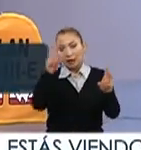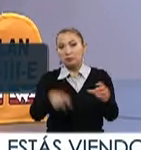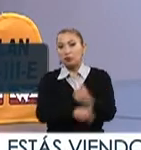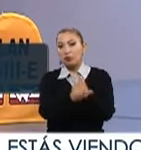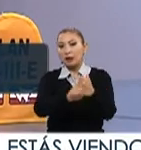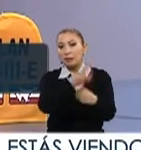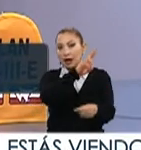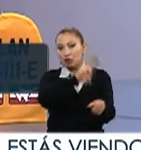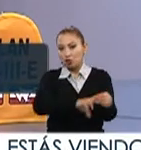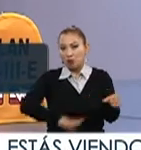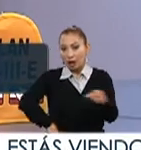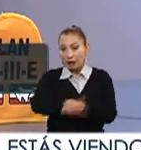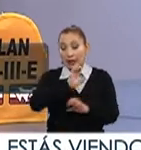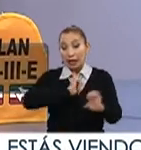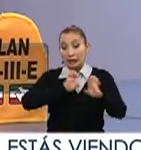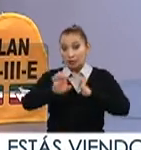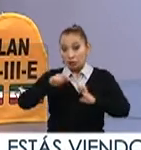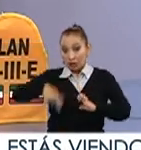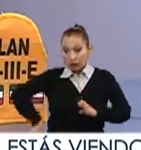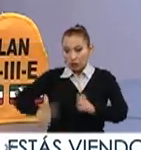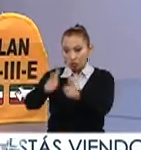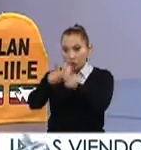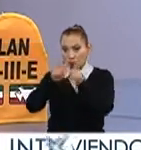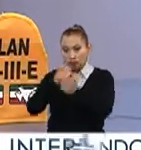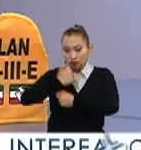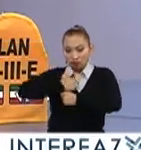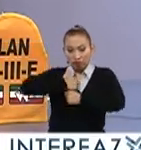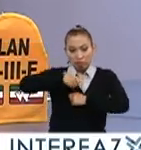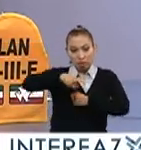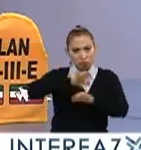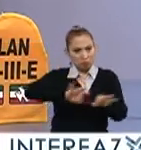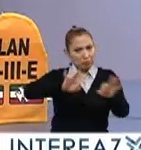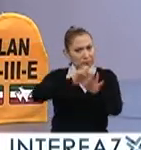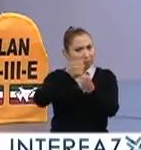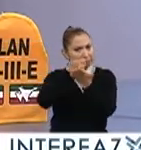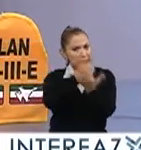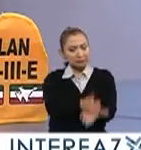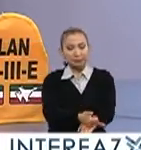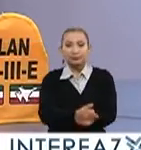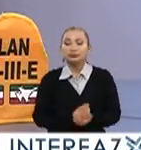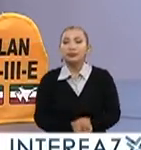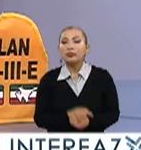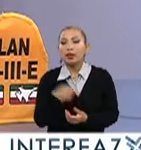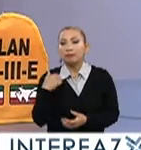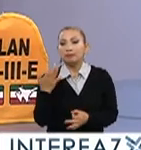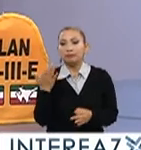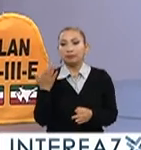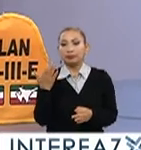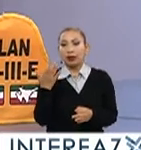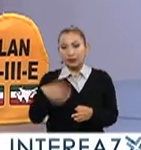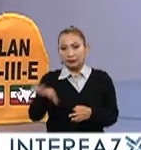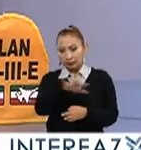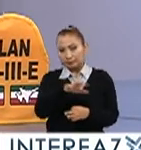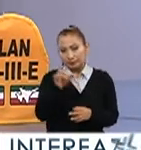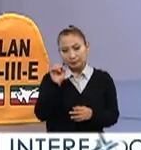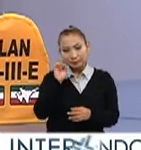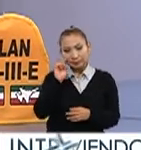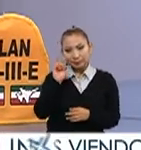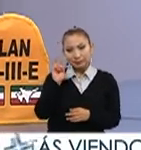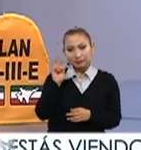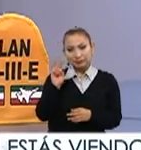desastres naturales y por supuesto el Ejército, nuestras Fuerzas Armadas tienen un papel fundamental. En estos escenarios a